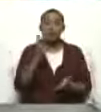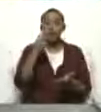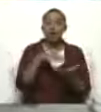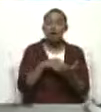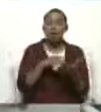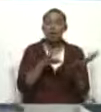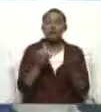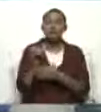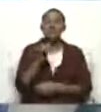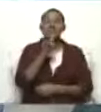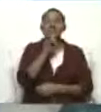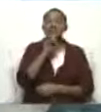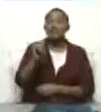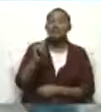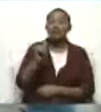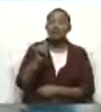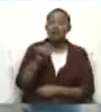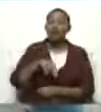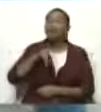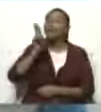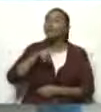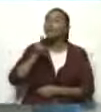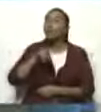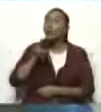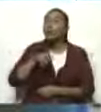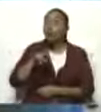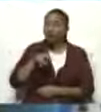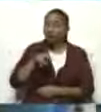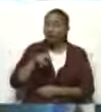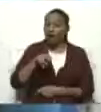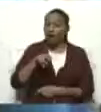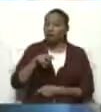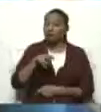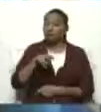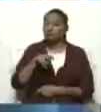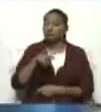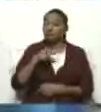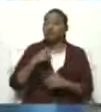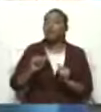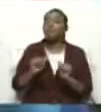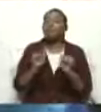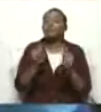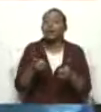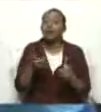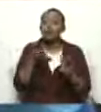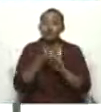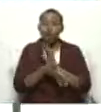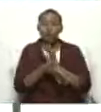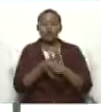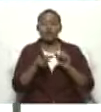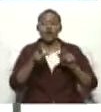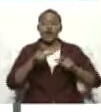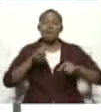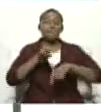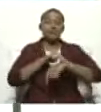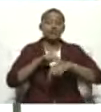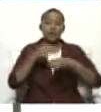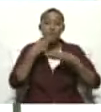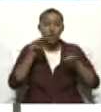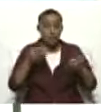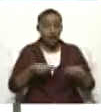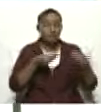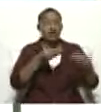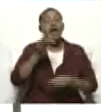4.818 denuncias que nunca fueron o llegaron hacia un despacho fiscal. Es decir, que